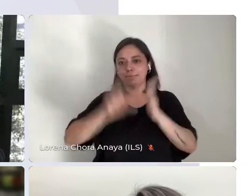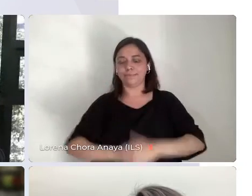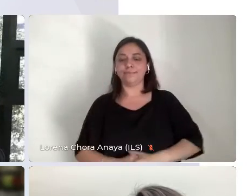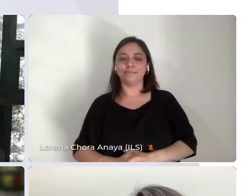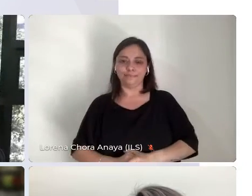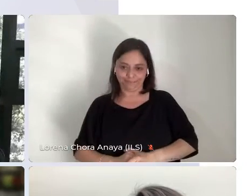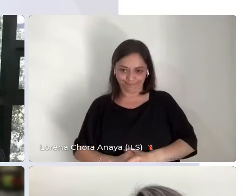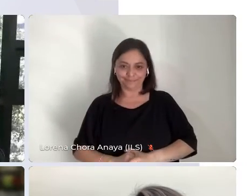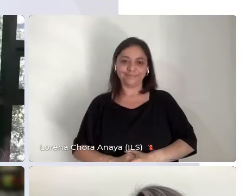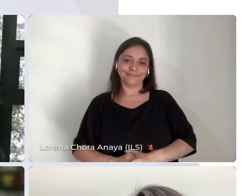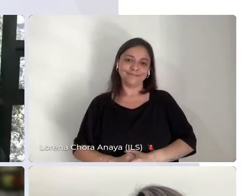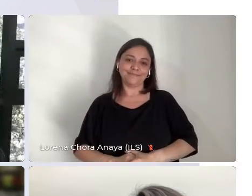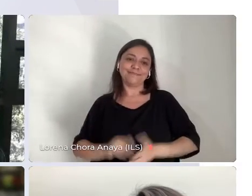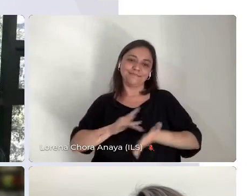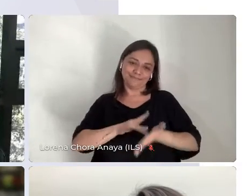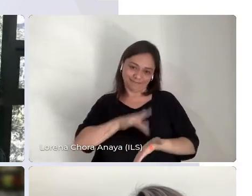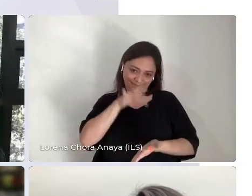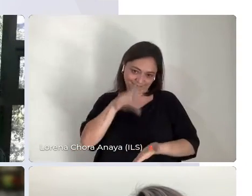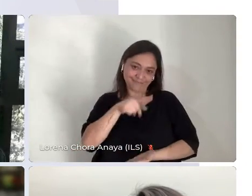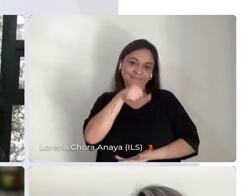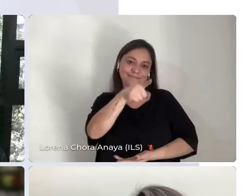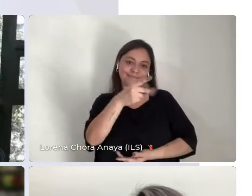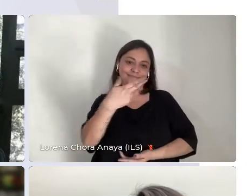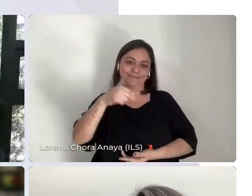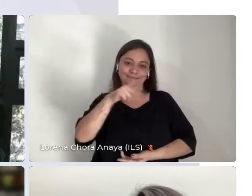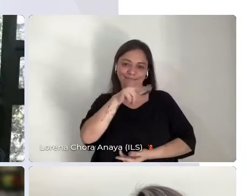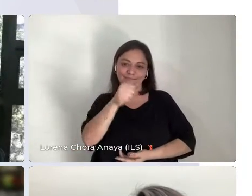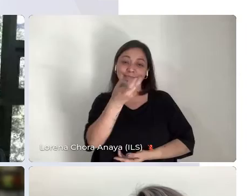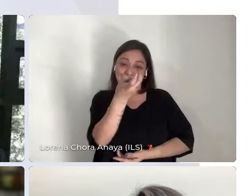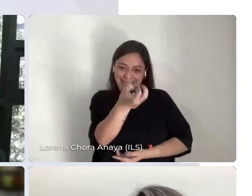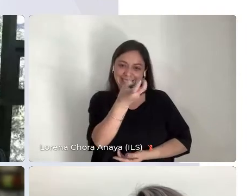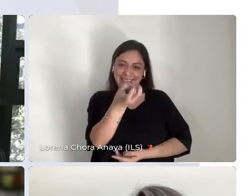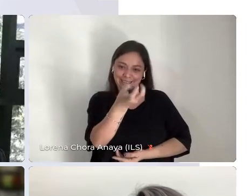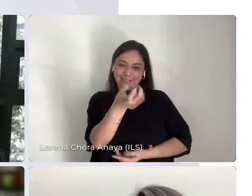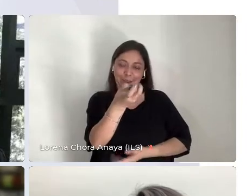Muchas gracias, Hanna. Sí, conectaste ya con los puntos, qué bien.